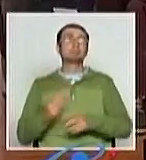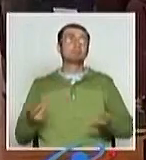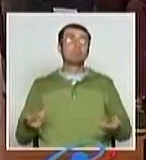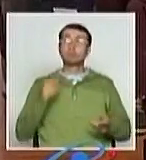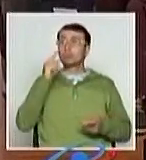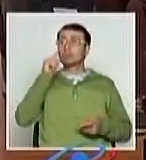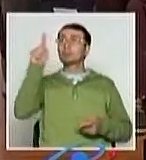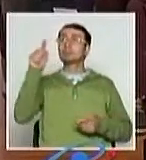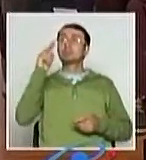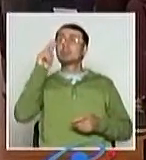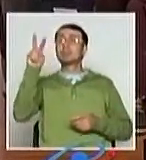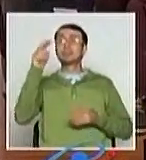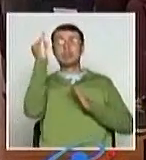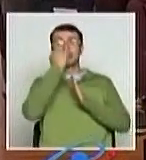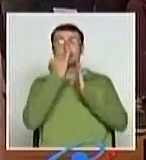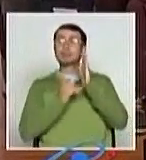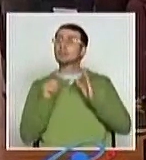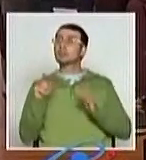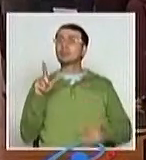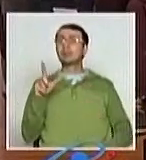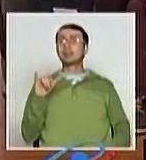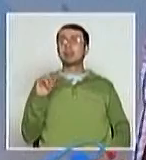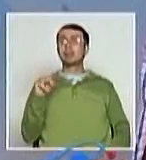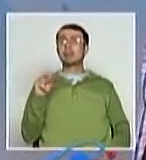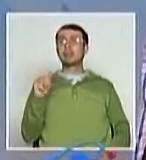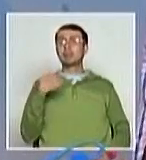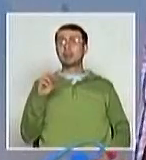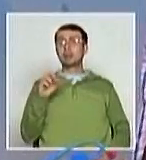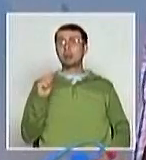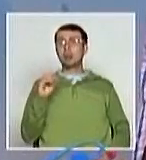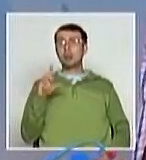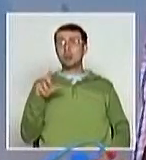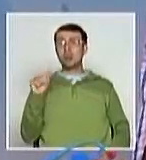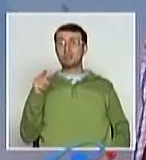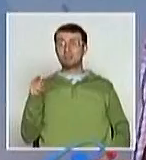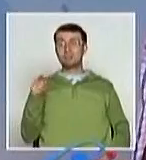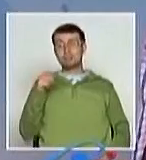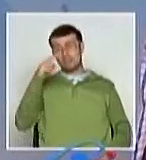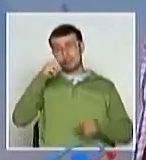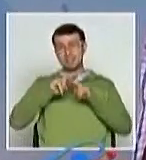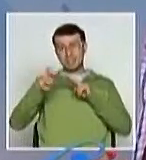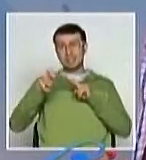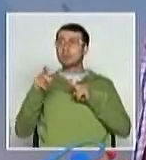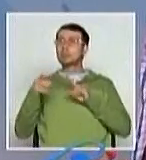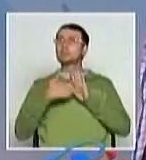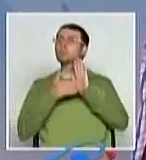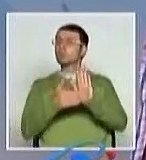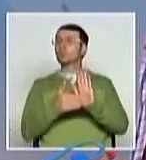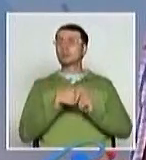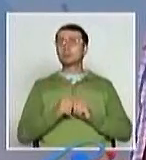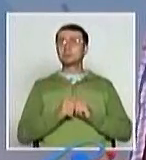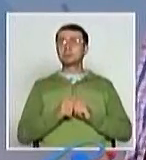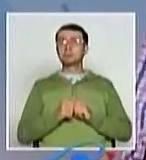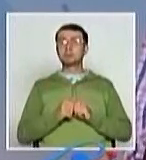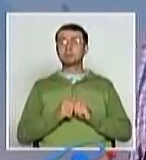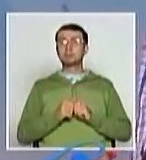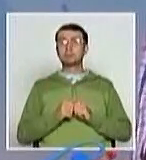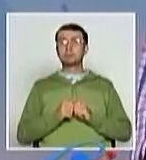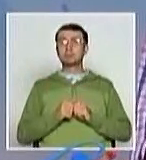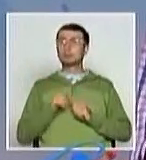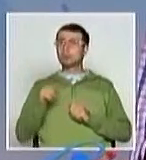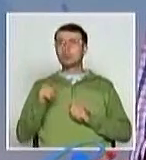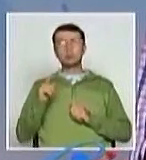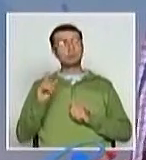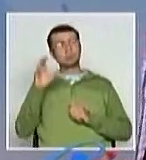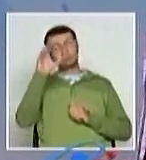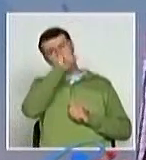imágenes que Lina Paula nos está mandando desde para que ustedes entren en un